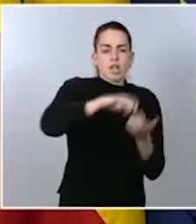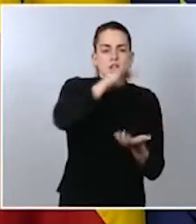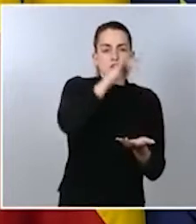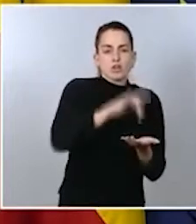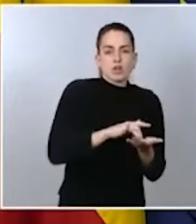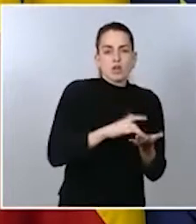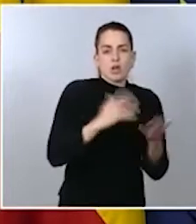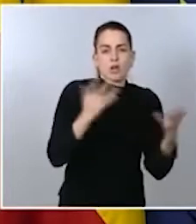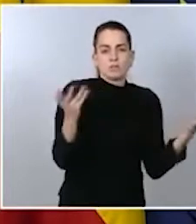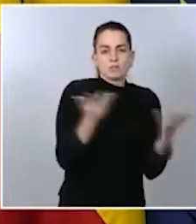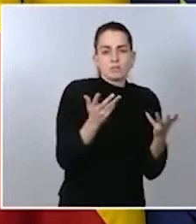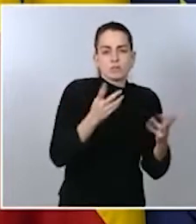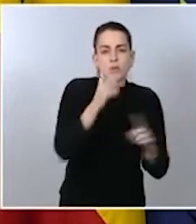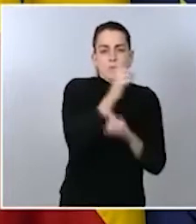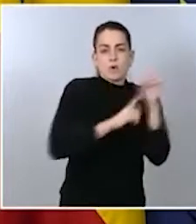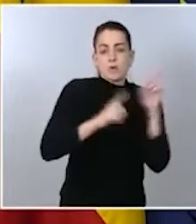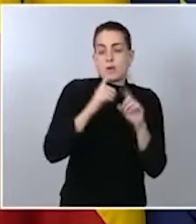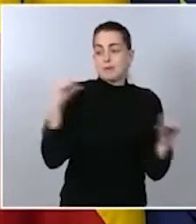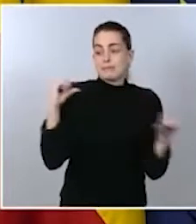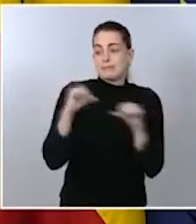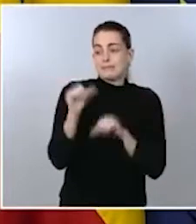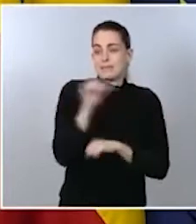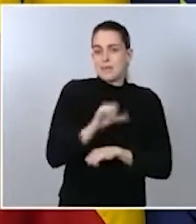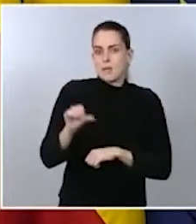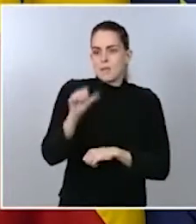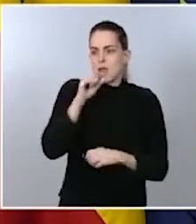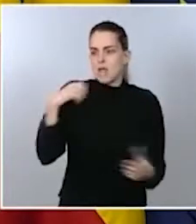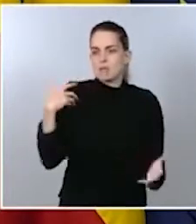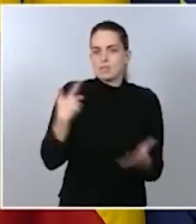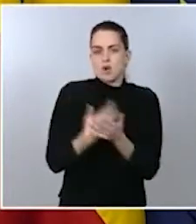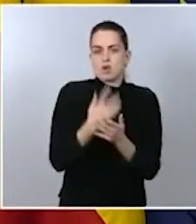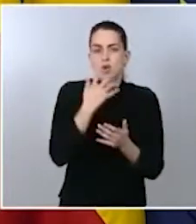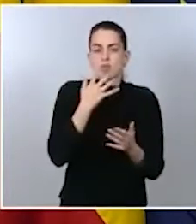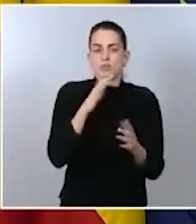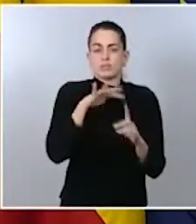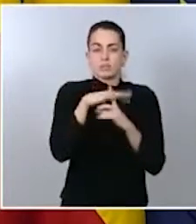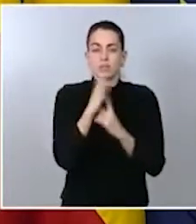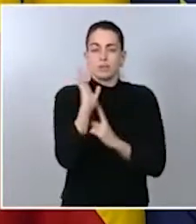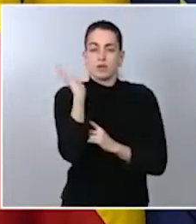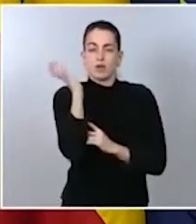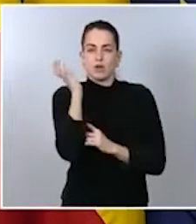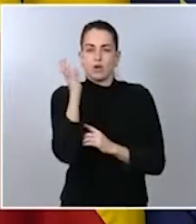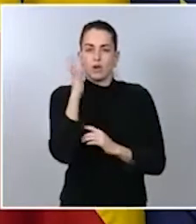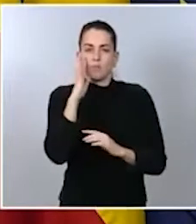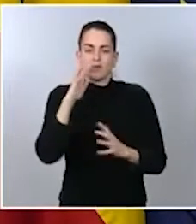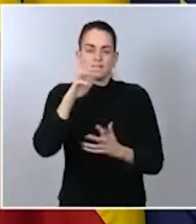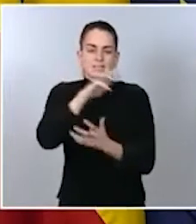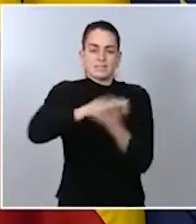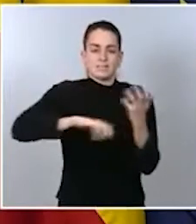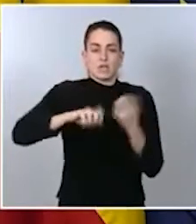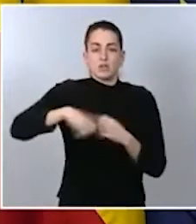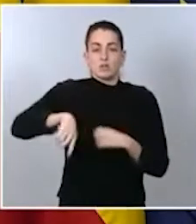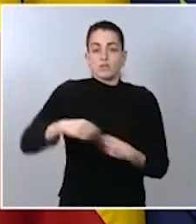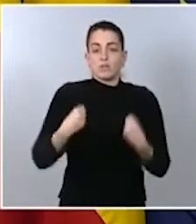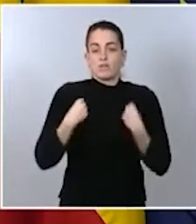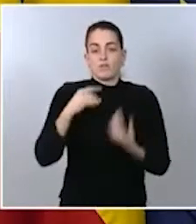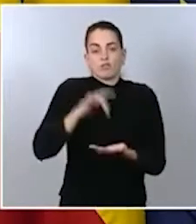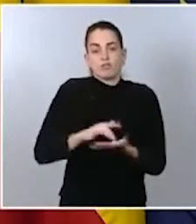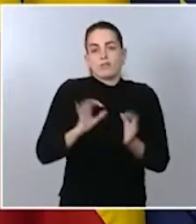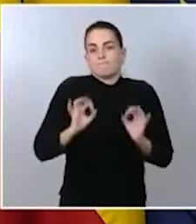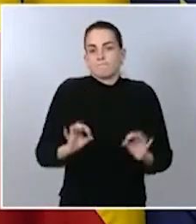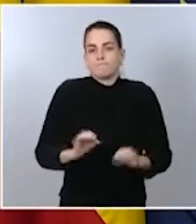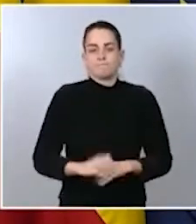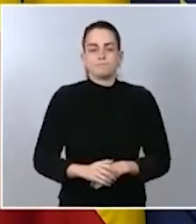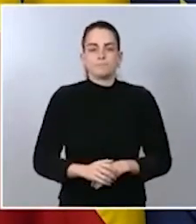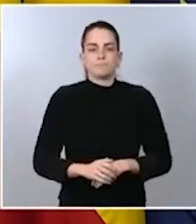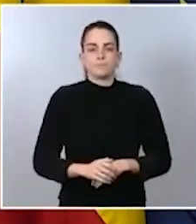pasada ante las condiciones meteorológicas adversas y extraordinarias que estamos viviendo en este sentido he elevado hoy